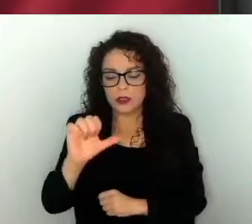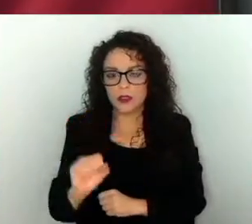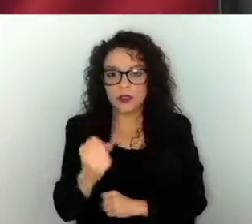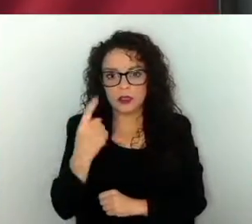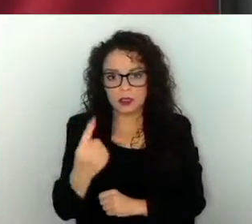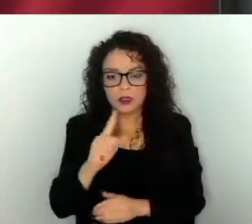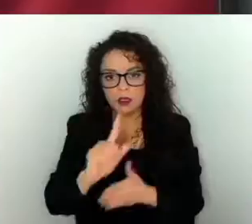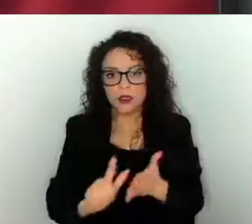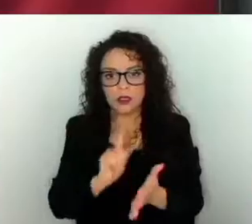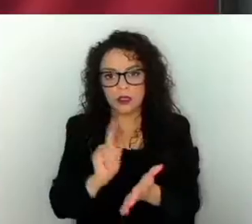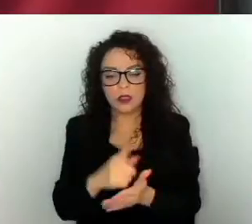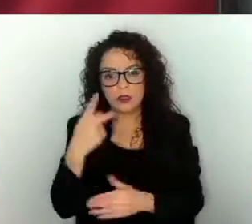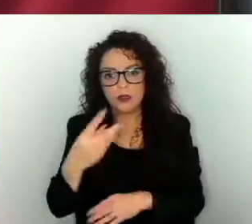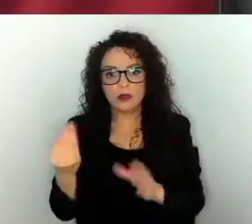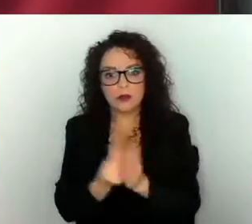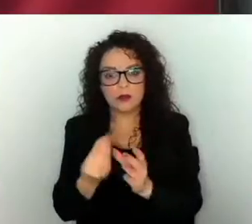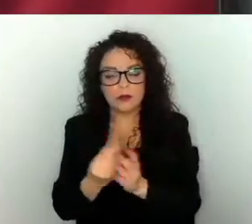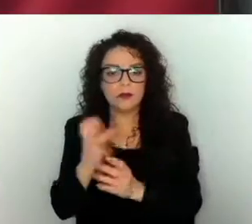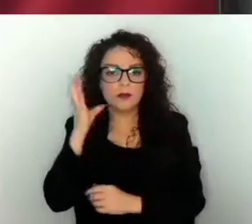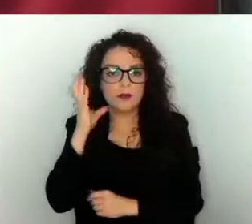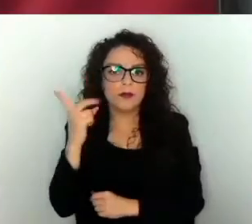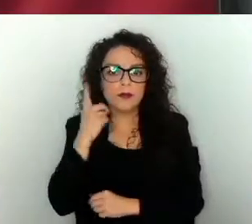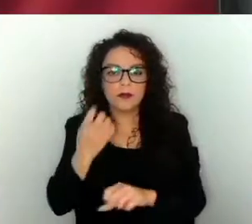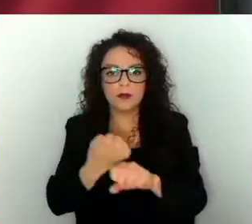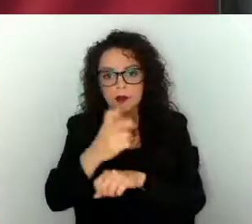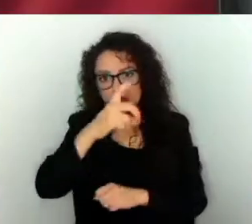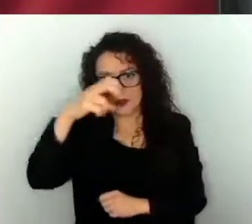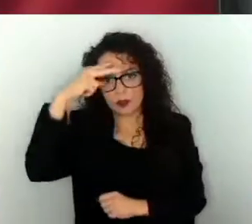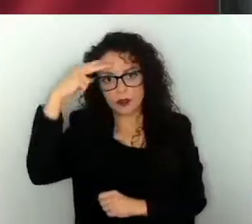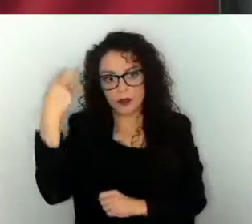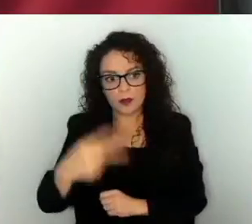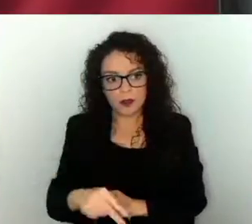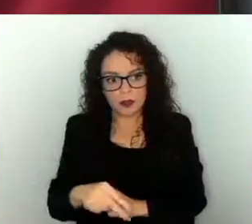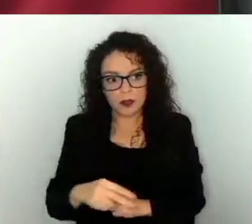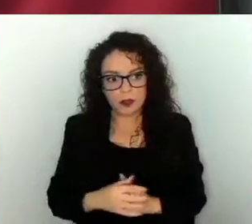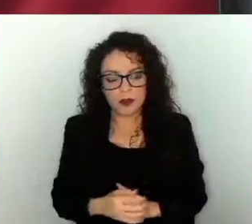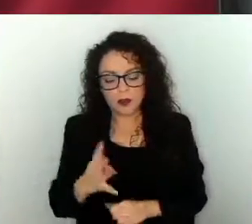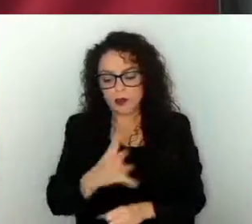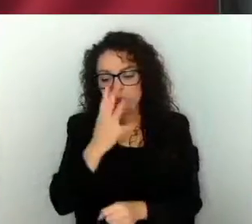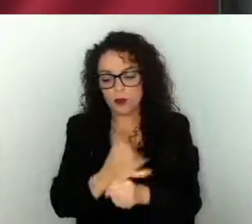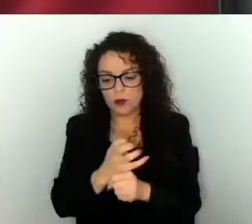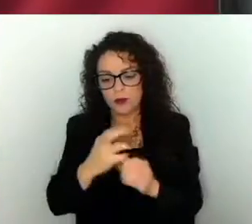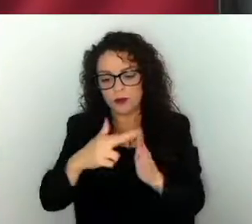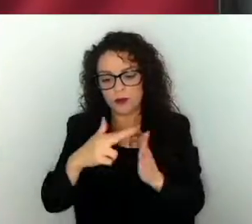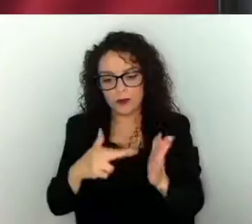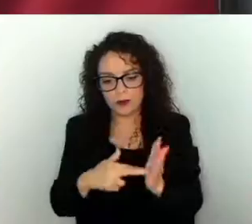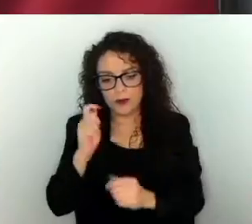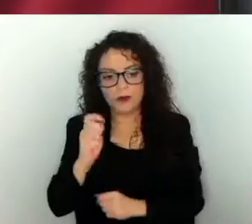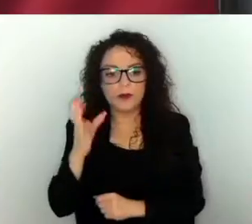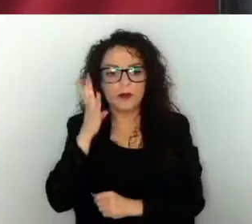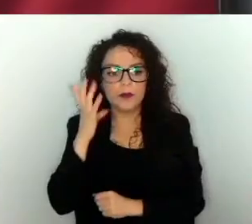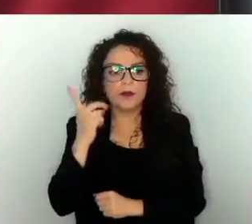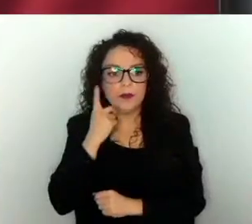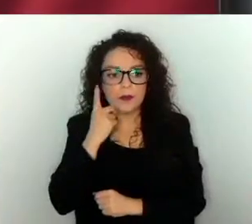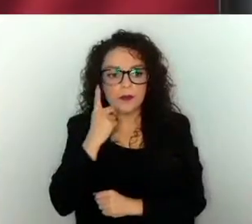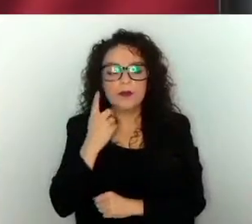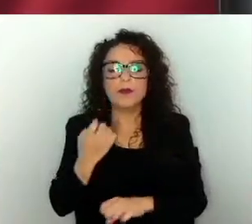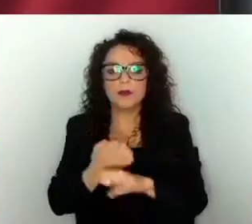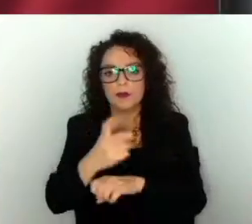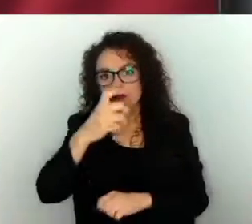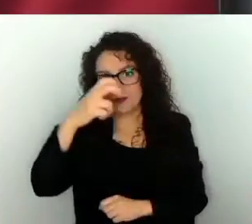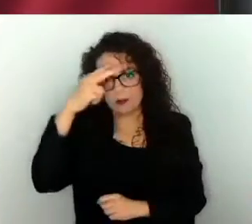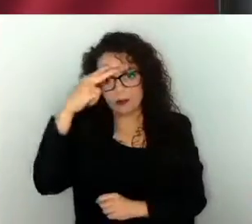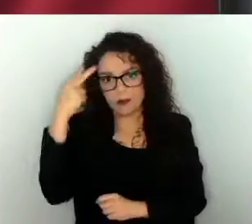Ley Orgánica del Poder Legislativo del Estado Libre y Soberano de México y cuarto del Reglamento del Poder Legislativo del Estado Libre y Soberano de